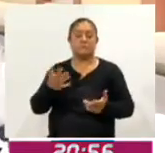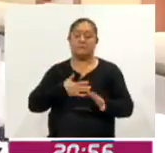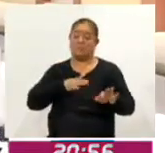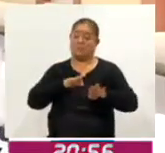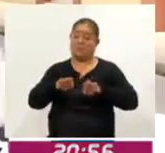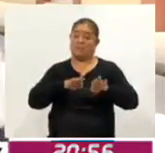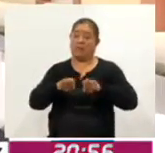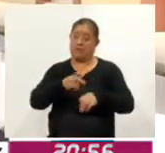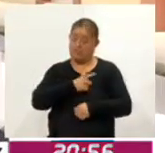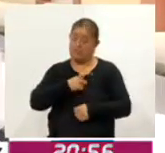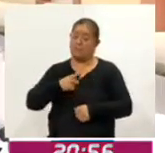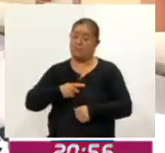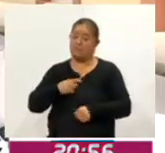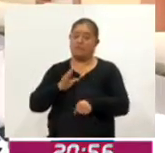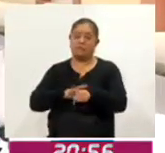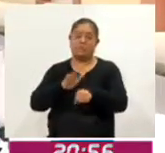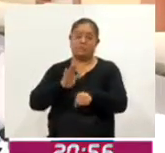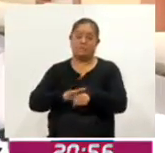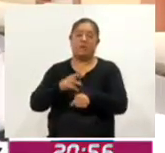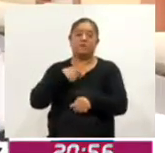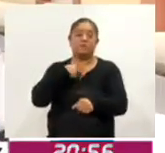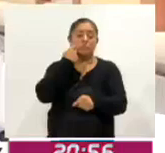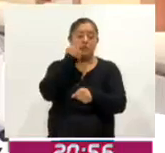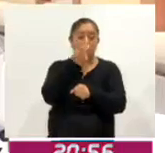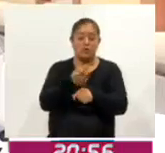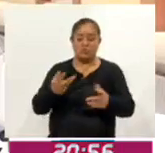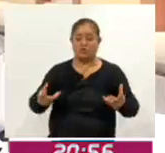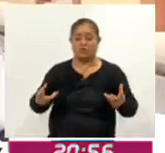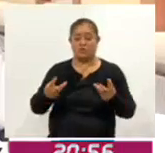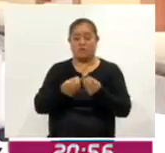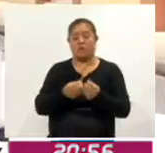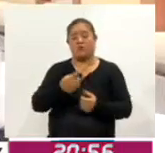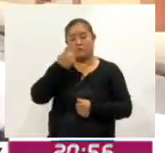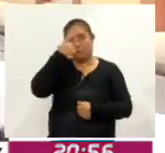redoblar esfuerzos, sumar voluntades para que podamos